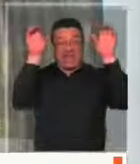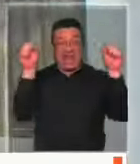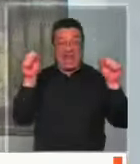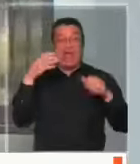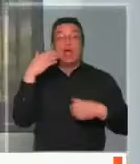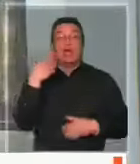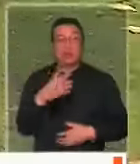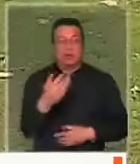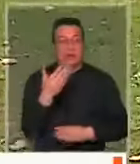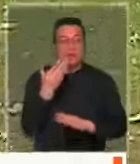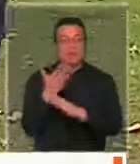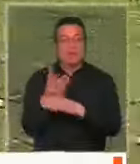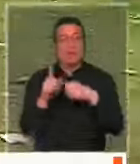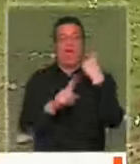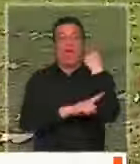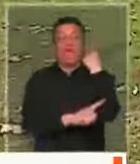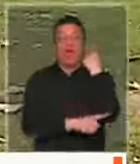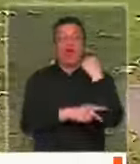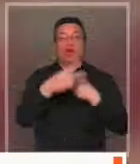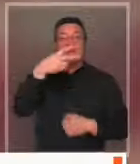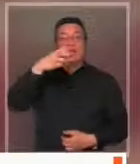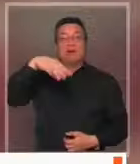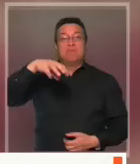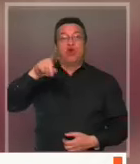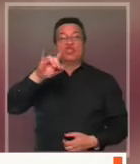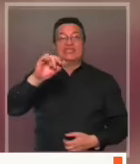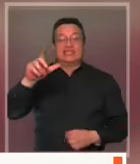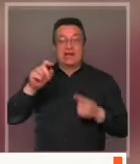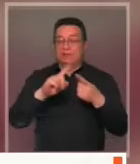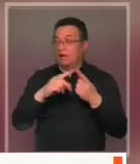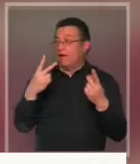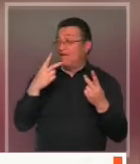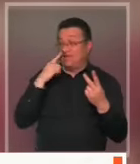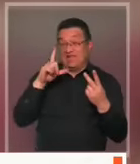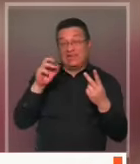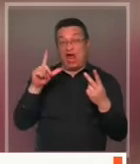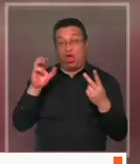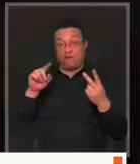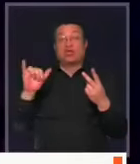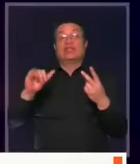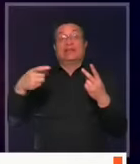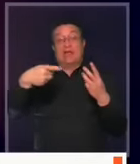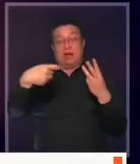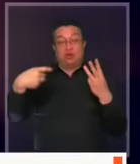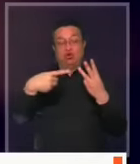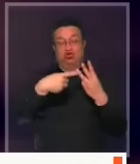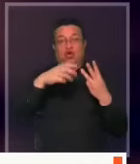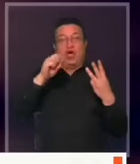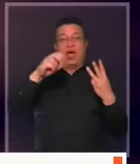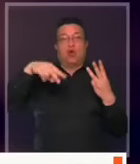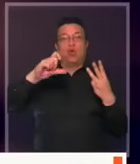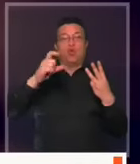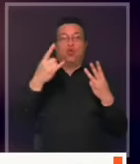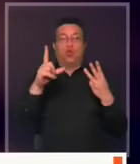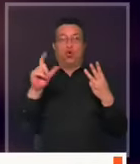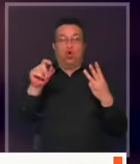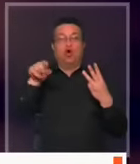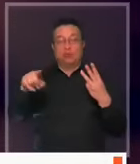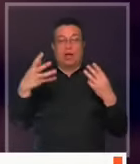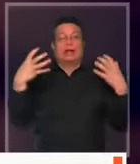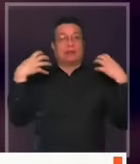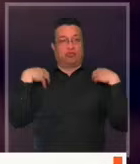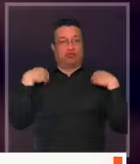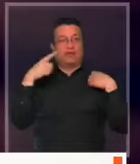la formalización de los abogados Luis Hermosilla, Leonarda Villalobos y su marido, Luis Angulo, por su presunta responsabilidad